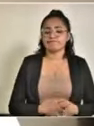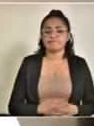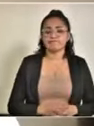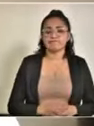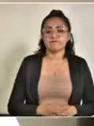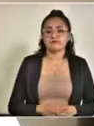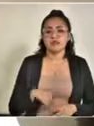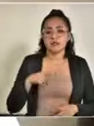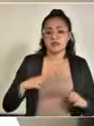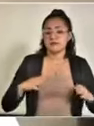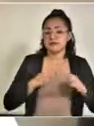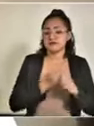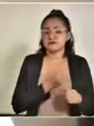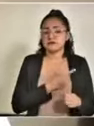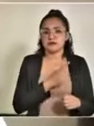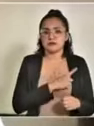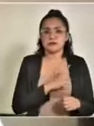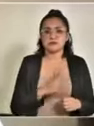de la pandemia.